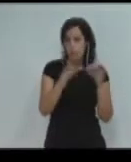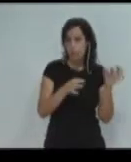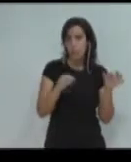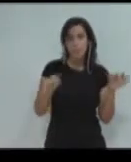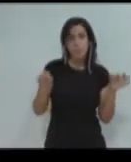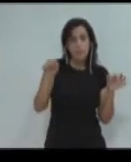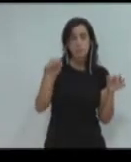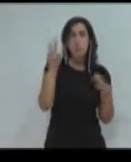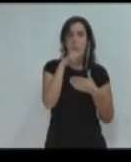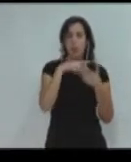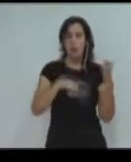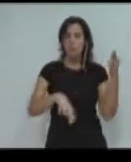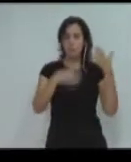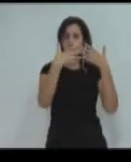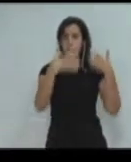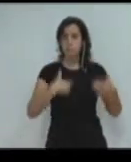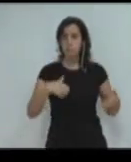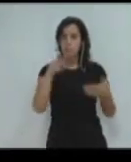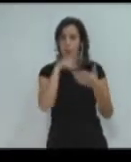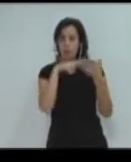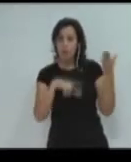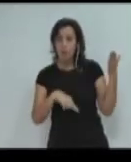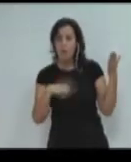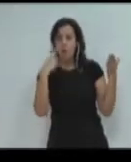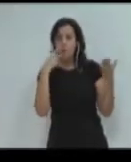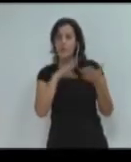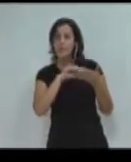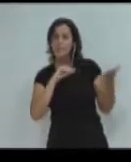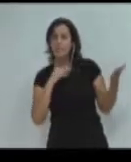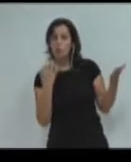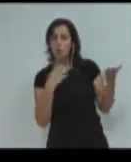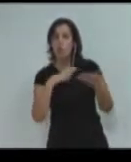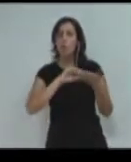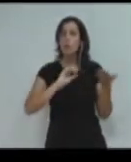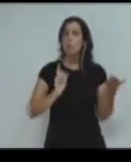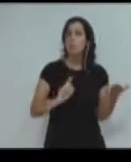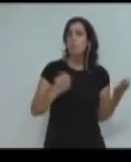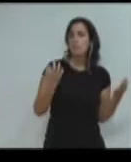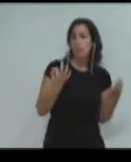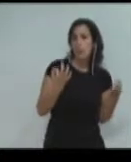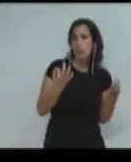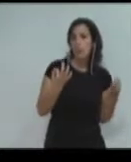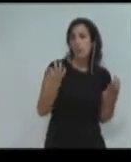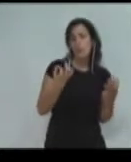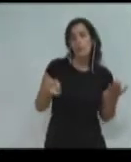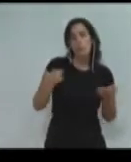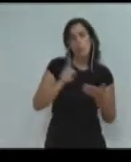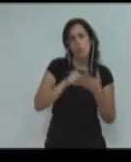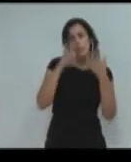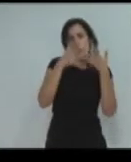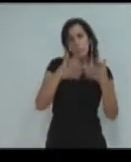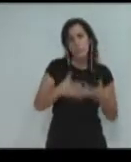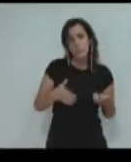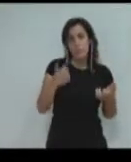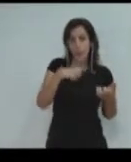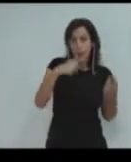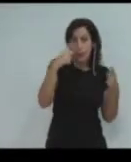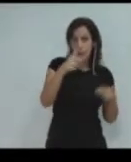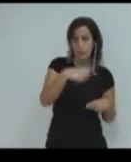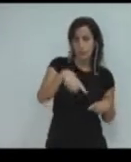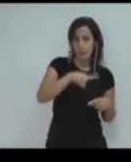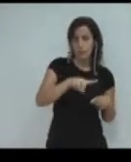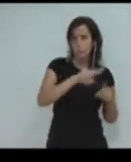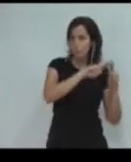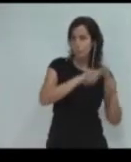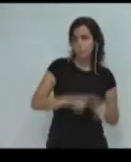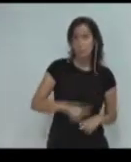esos textos y veían qué partes eran comprensibles y qué partes había que volver a reescribir, porque efectivamente no